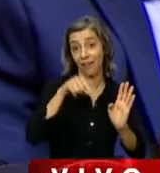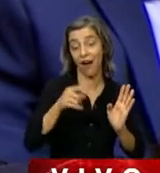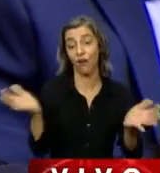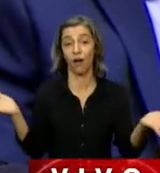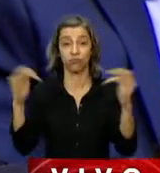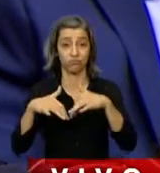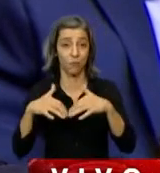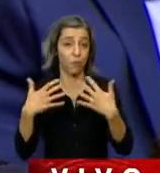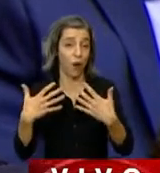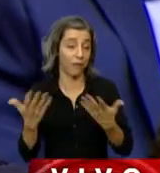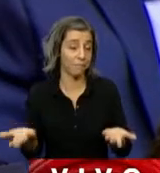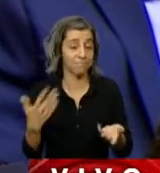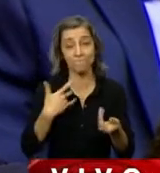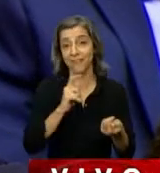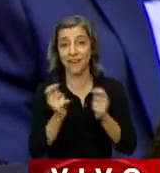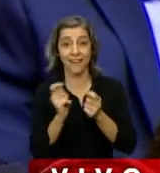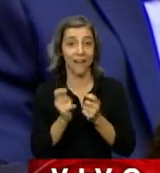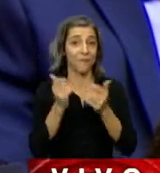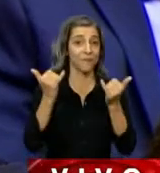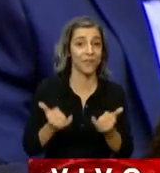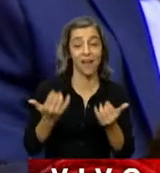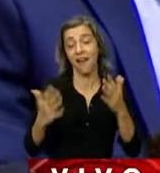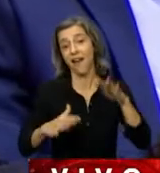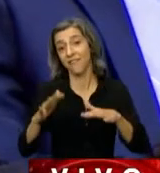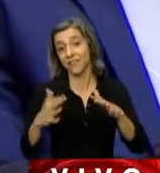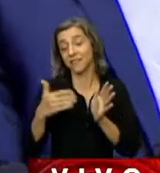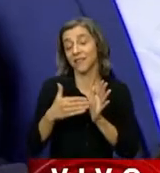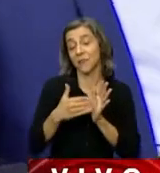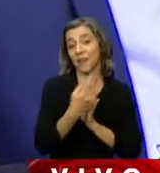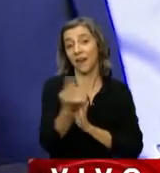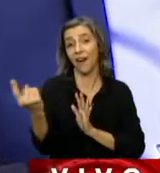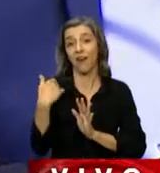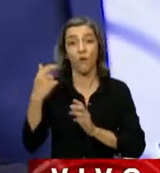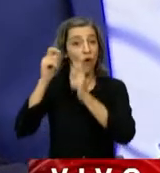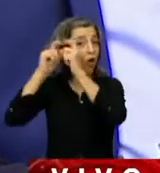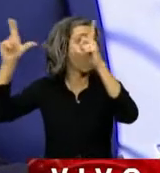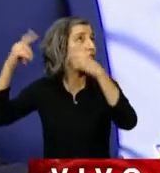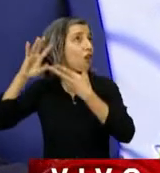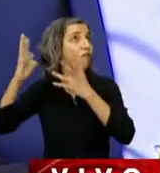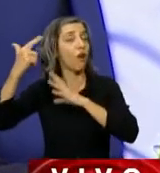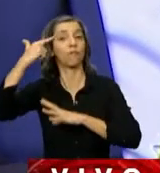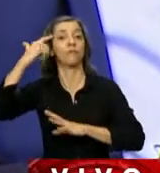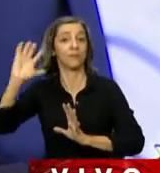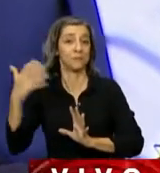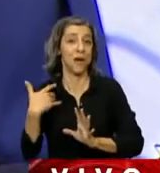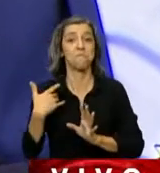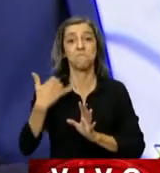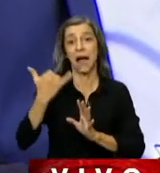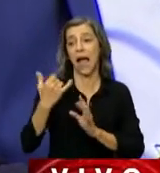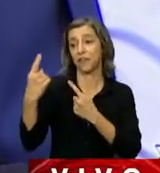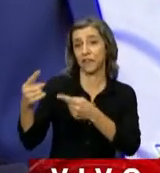de acuerdo a qué y lugar de la ideología te pones. Y esto es lo que está pasando hoy y creo que no debe